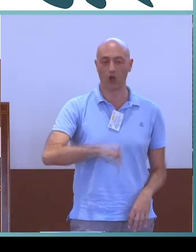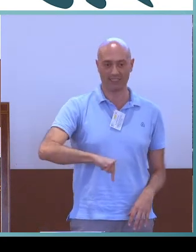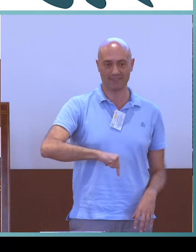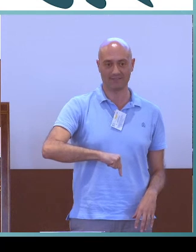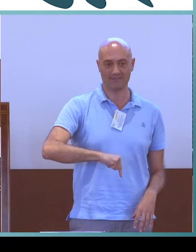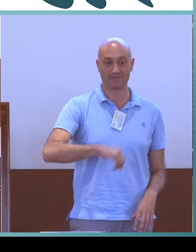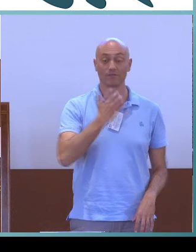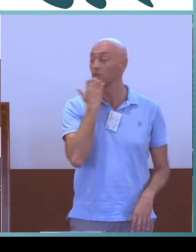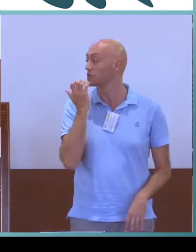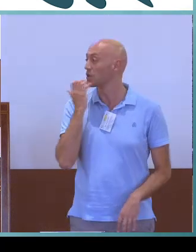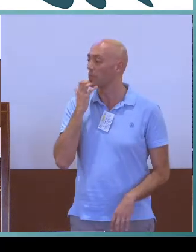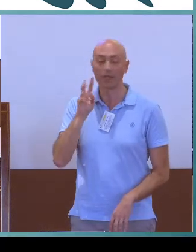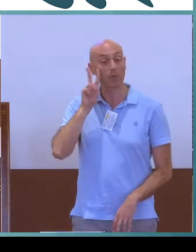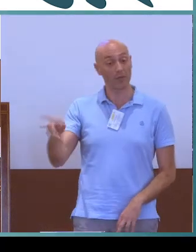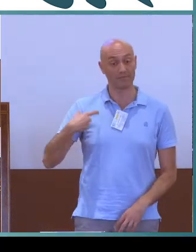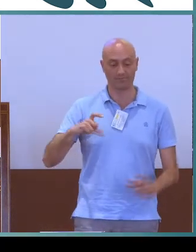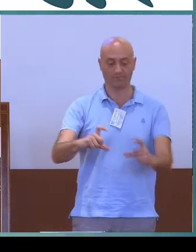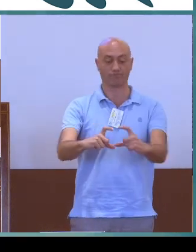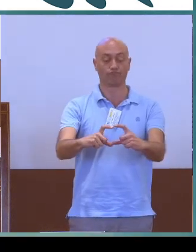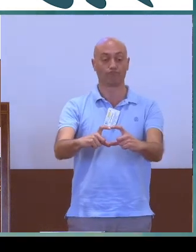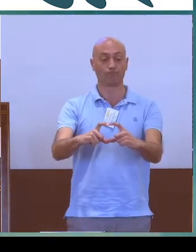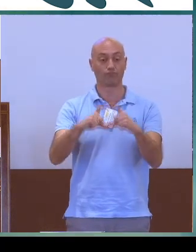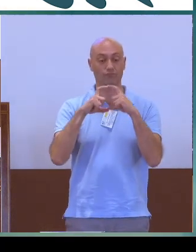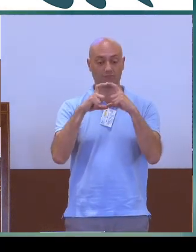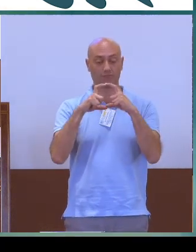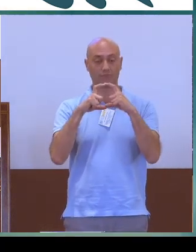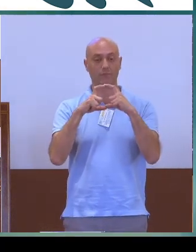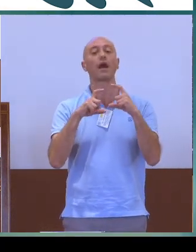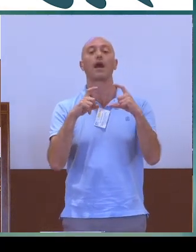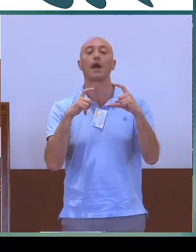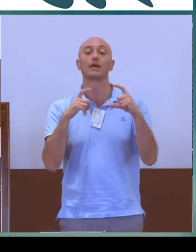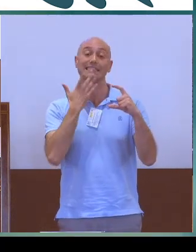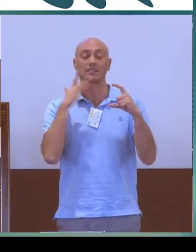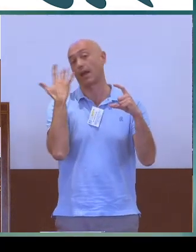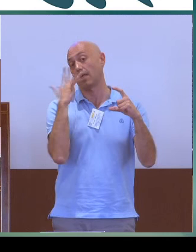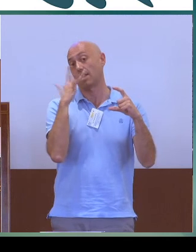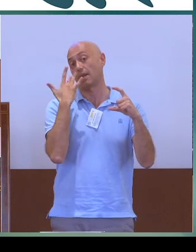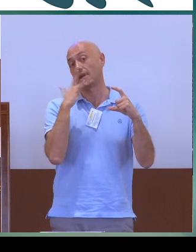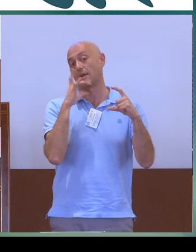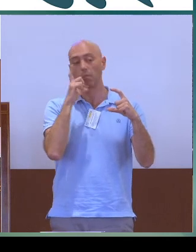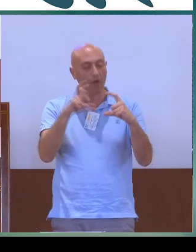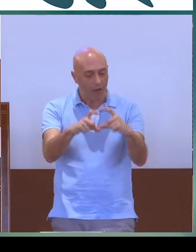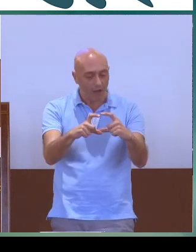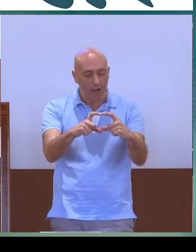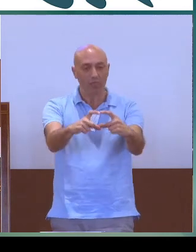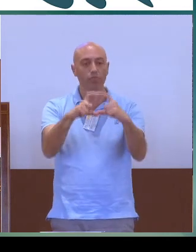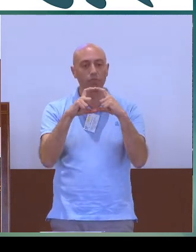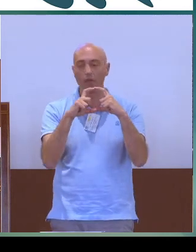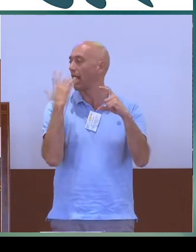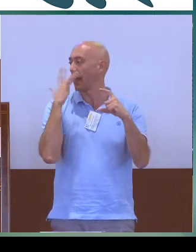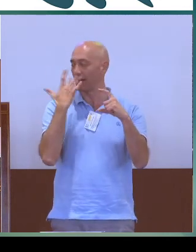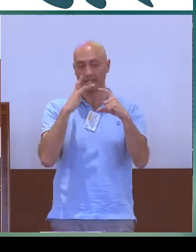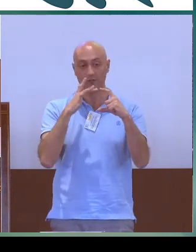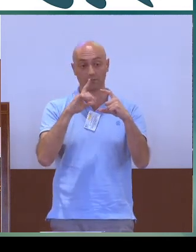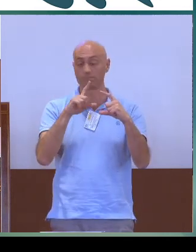errores. Por ejemplo, los participantes vieron un círculo amarillo y tenían que contestar en lengua de signos y hacer